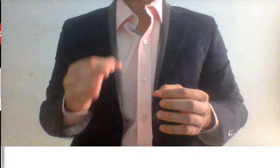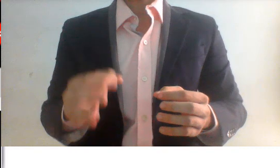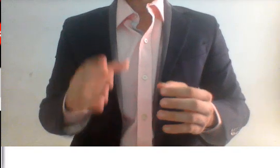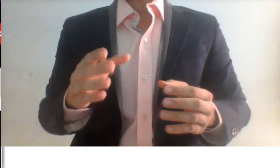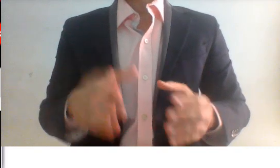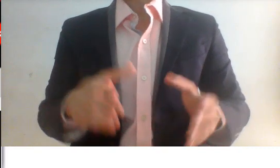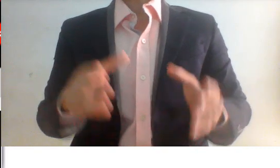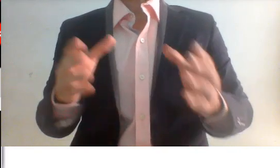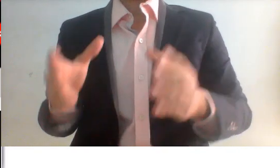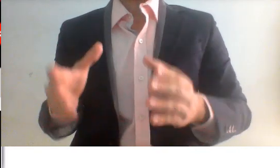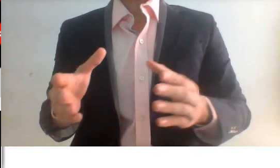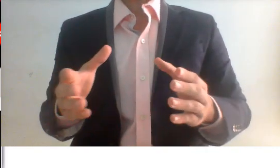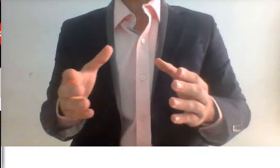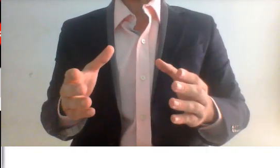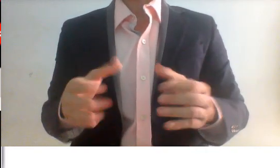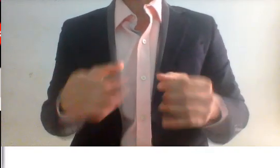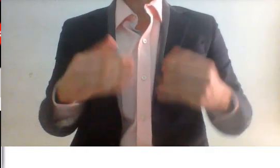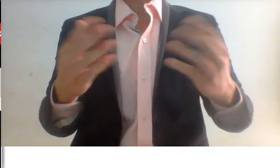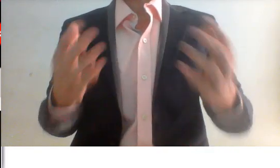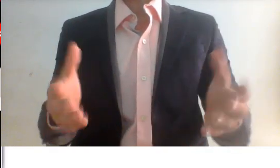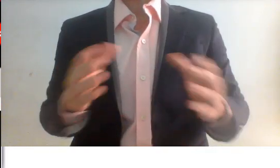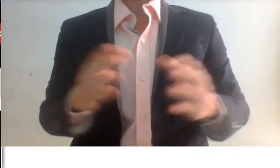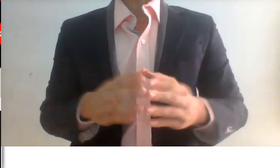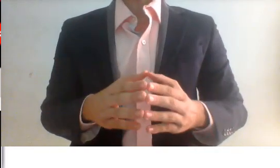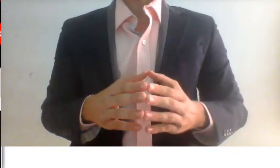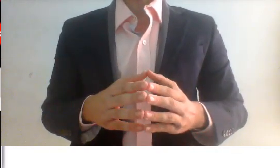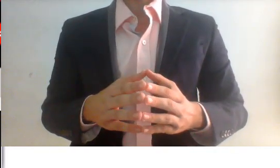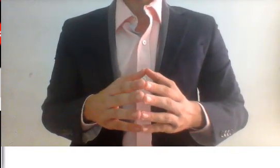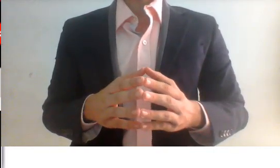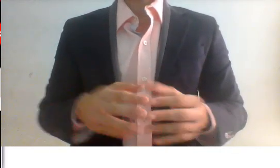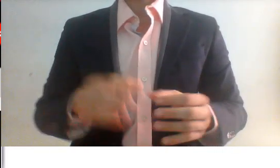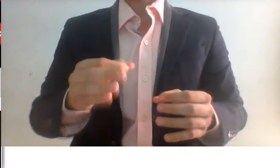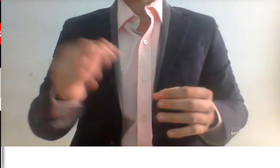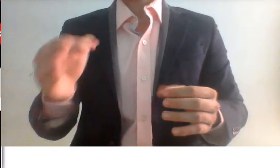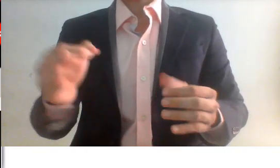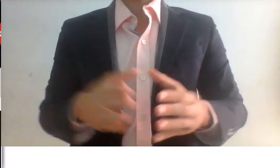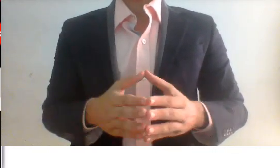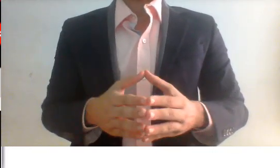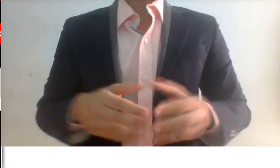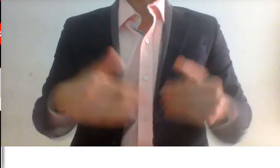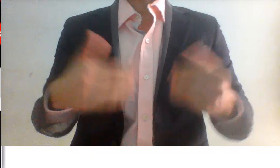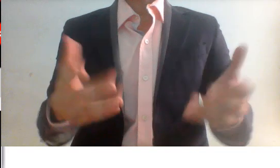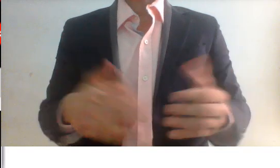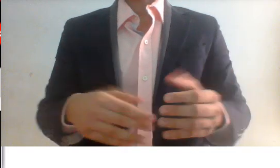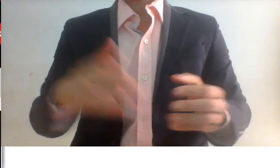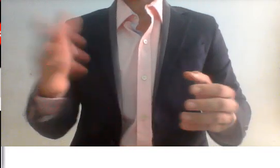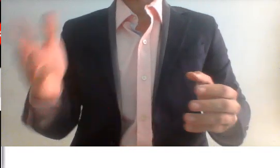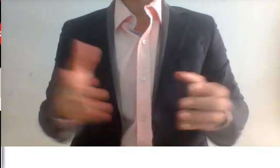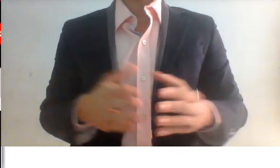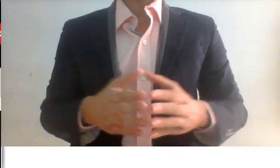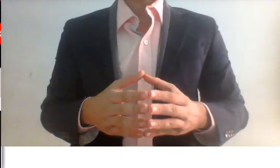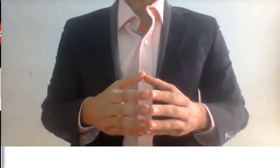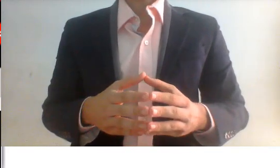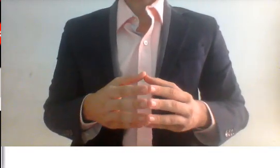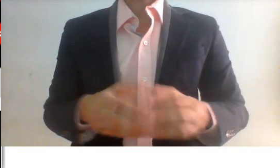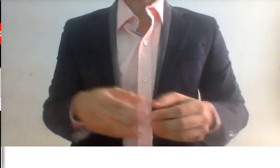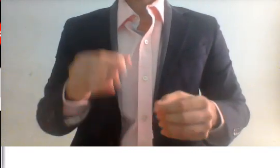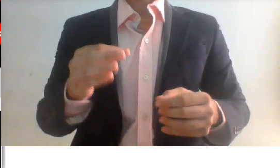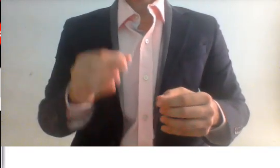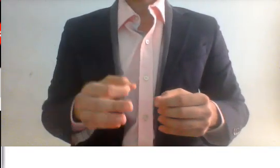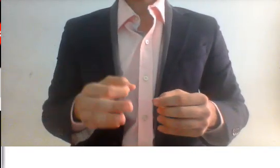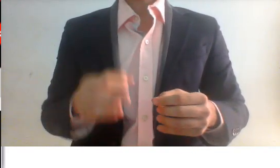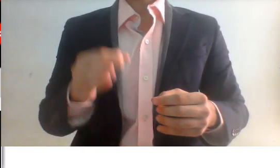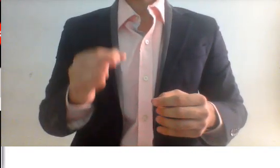en cerca de los 14 pesos, en donde bueno, si nosotros sacamos las cuentas 19 por 14 y le agregamos los ceros